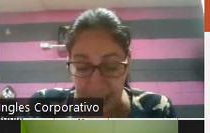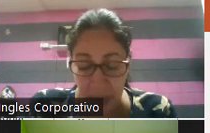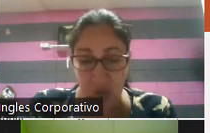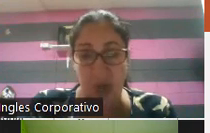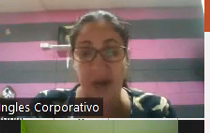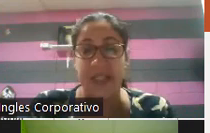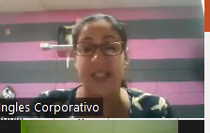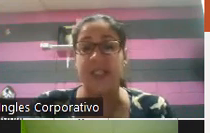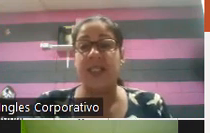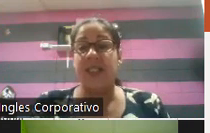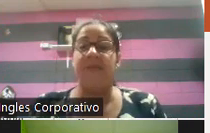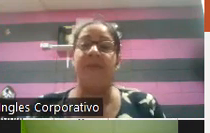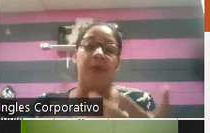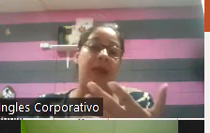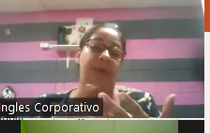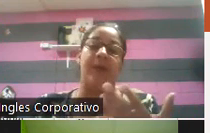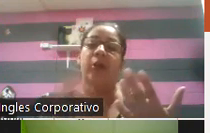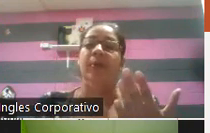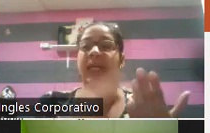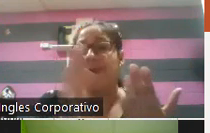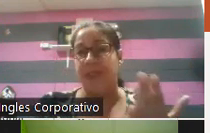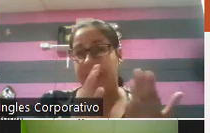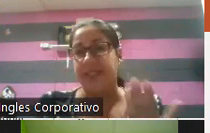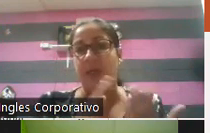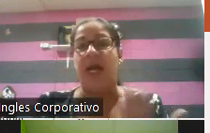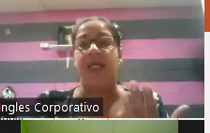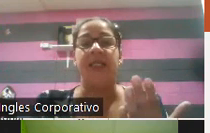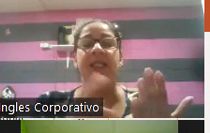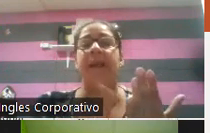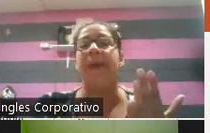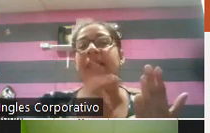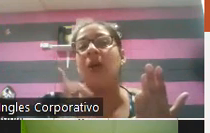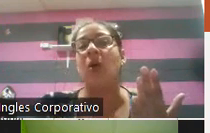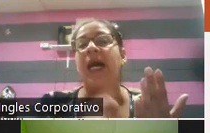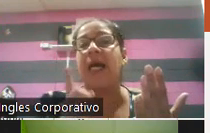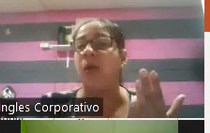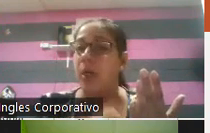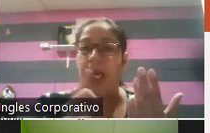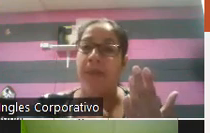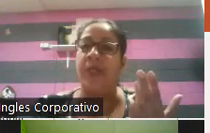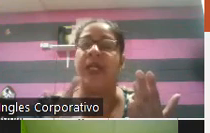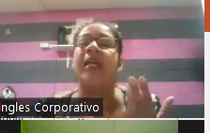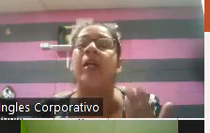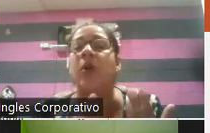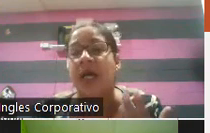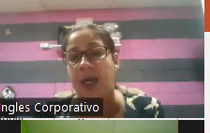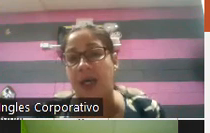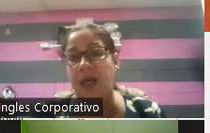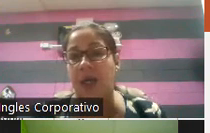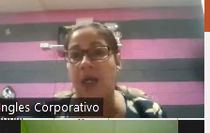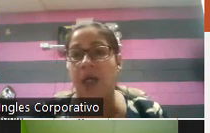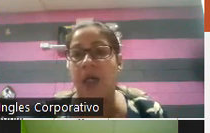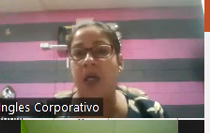que nosotros a veces vemos por ejemplo nos metemos verdad el celular y la página no C carga nunca porque creen que no